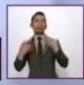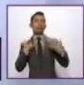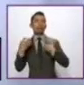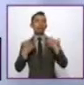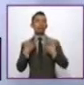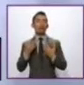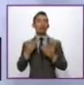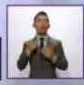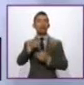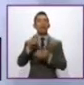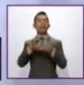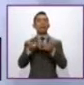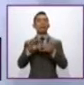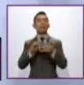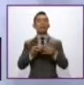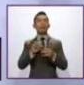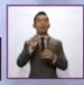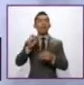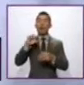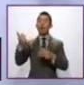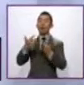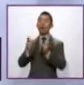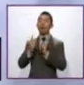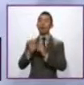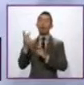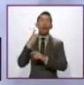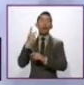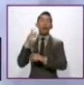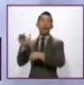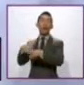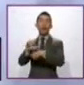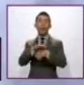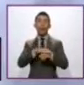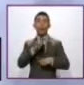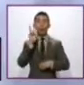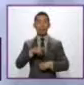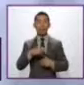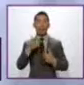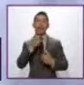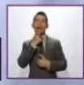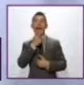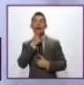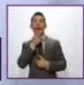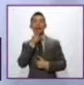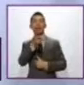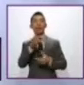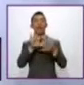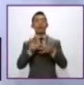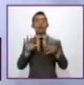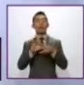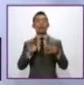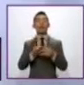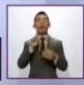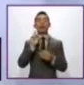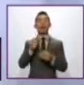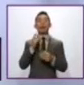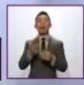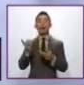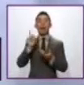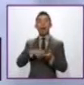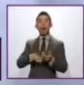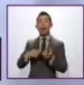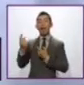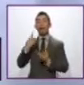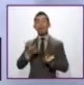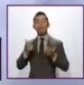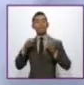atreverte a llamar a otros partidos. La verdad es que me causa gracia lo que acabas de decir, el enriquecimiento de unos